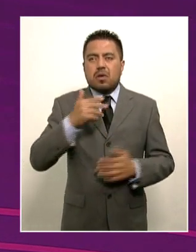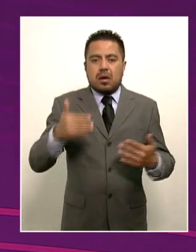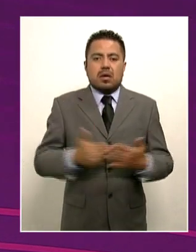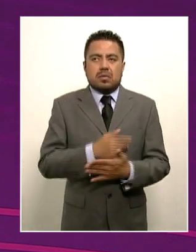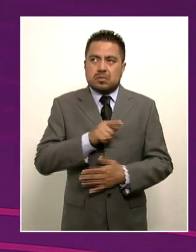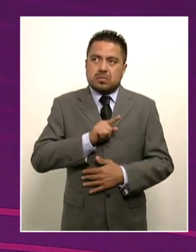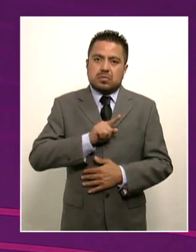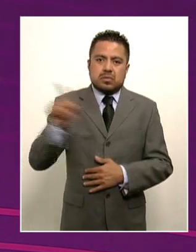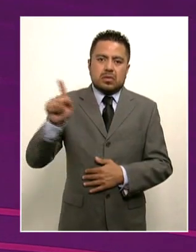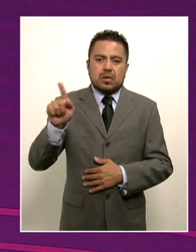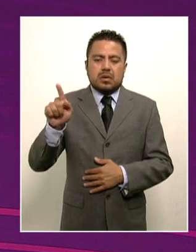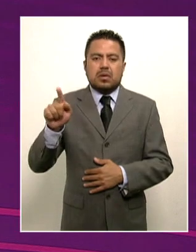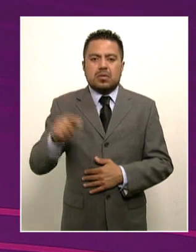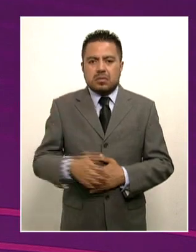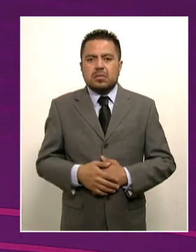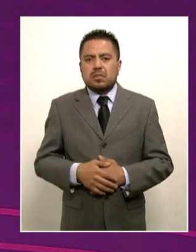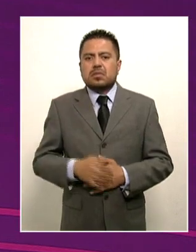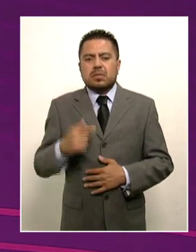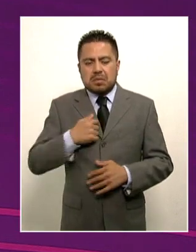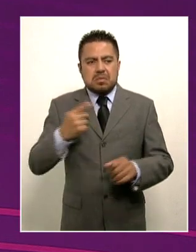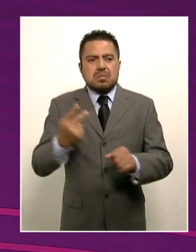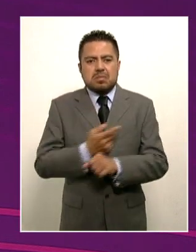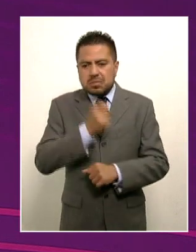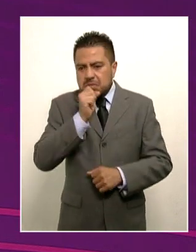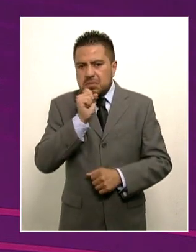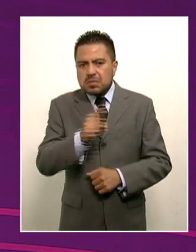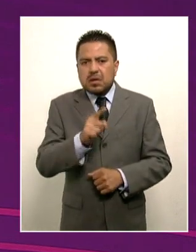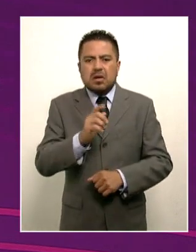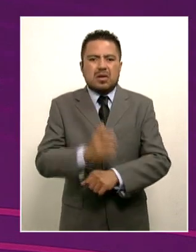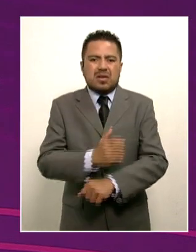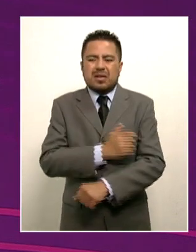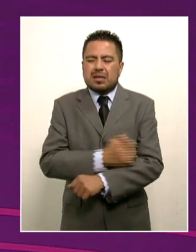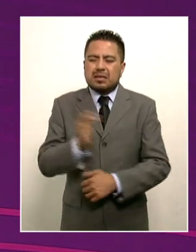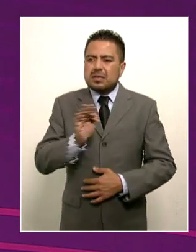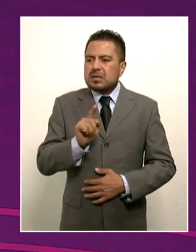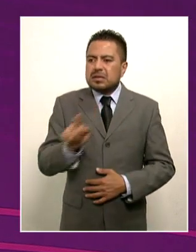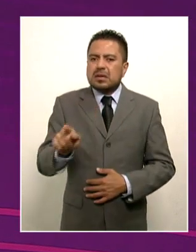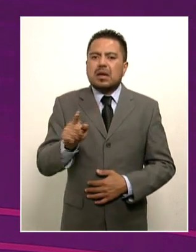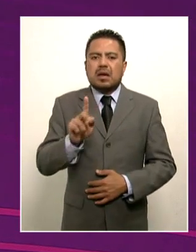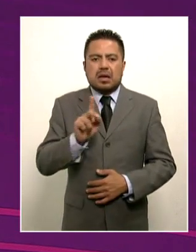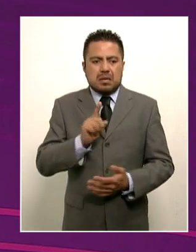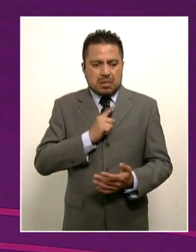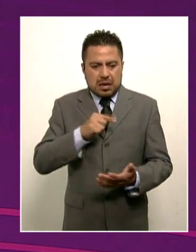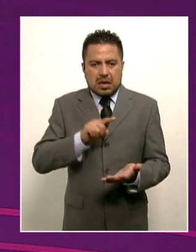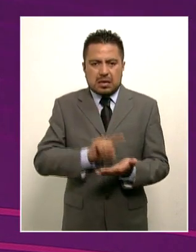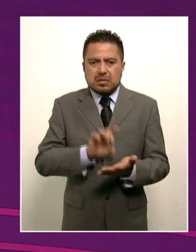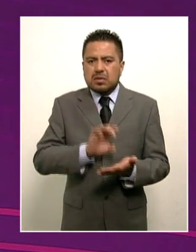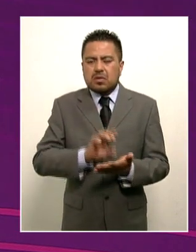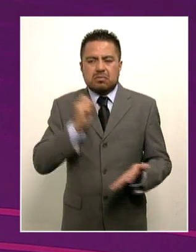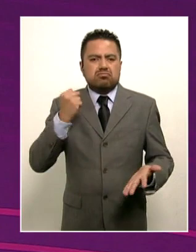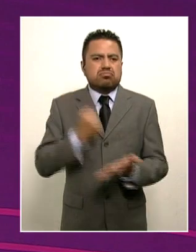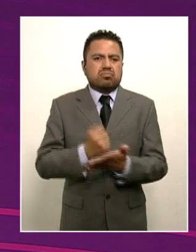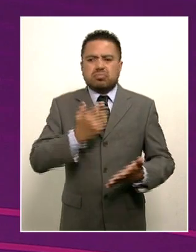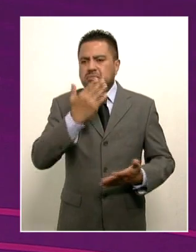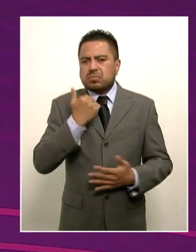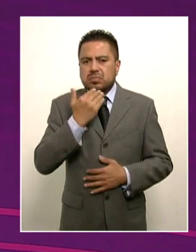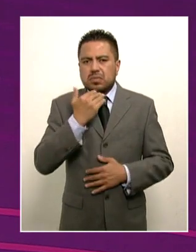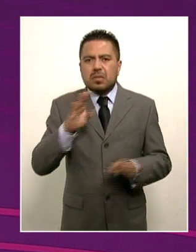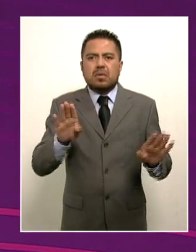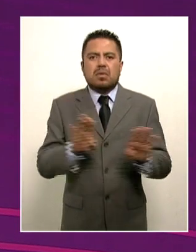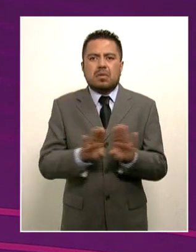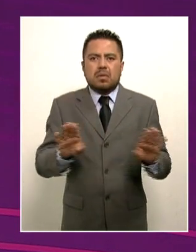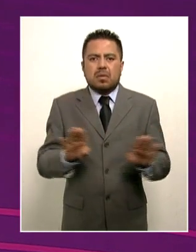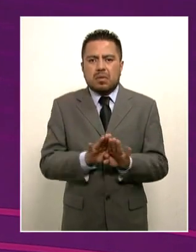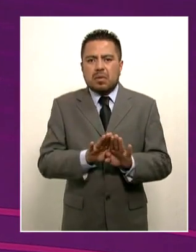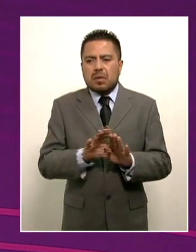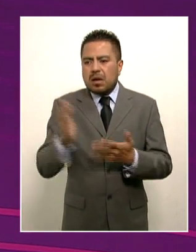hecho, yo también me pasó lo mismo, quizá que el compañero. Para mí la discapacidad no era tan marcada como